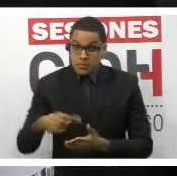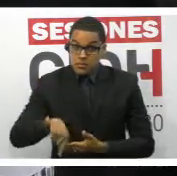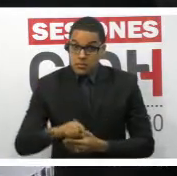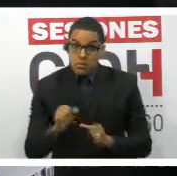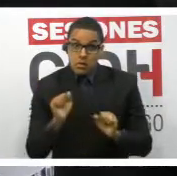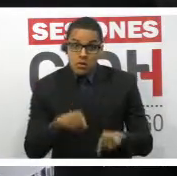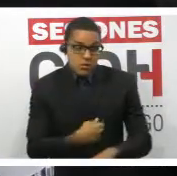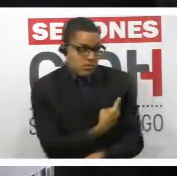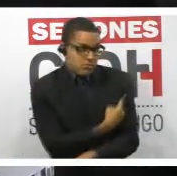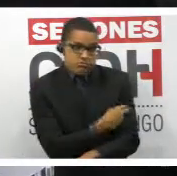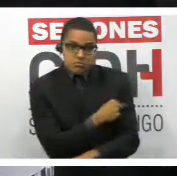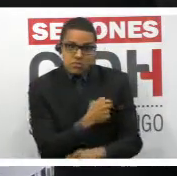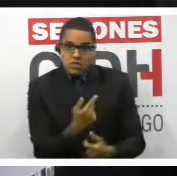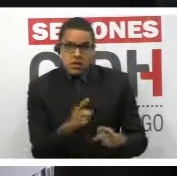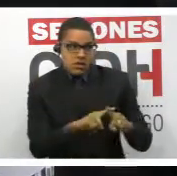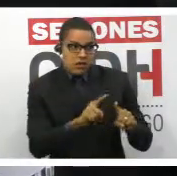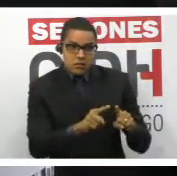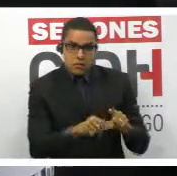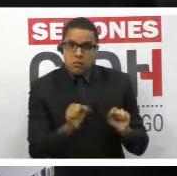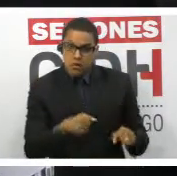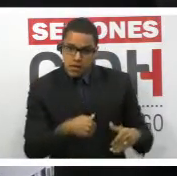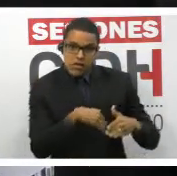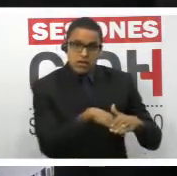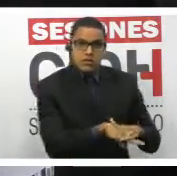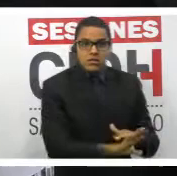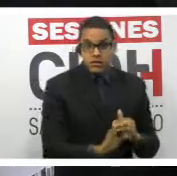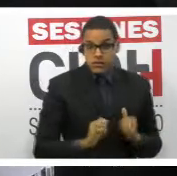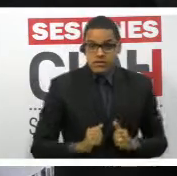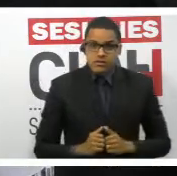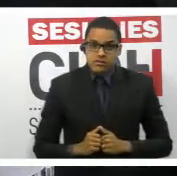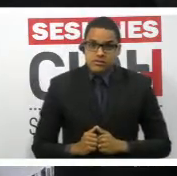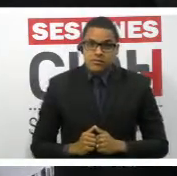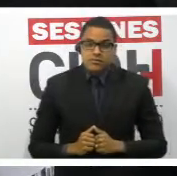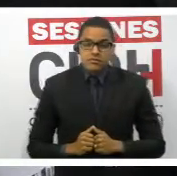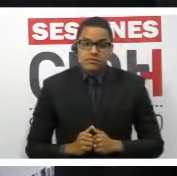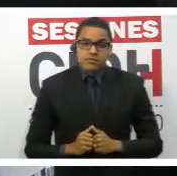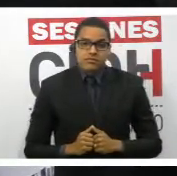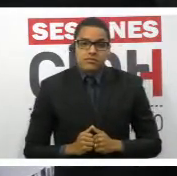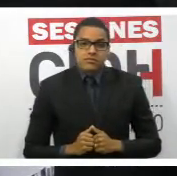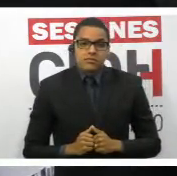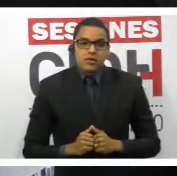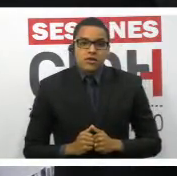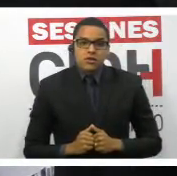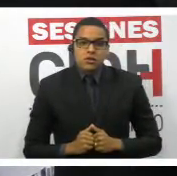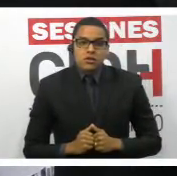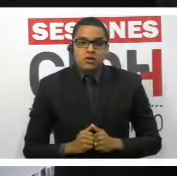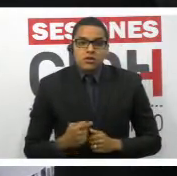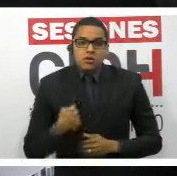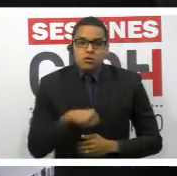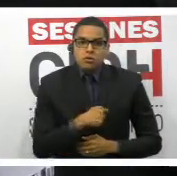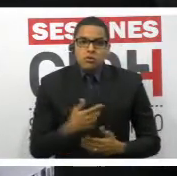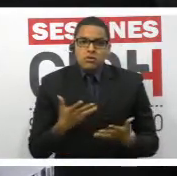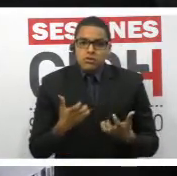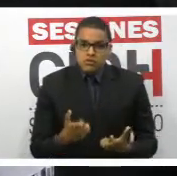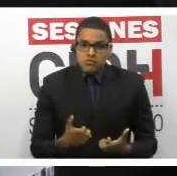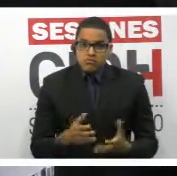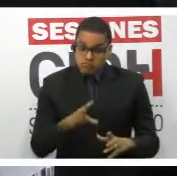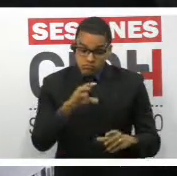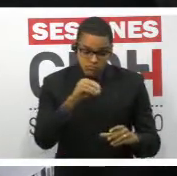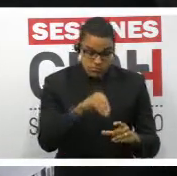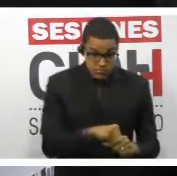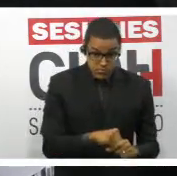que esta unidad haya sido creada lo que buscamos es que en este plan estratégico se incluye una perspectiva de género que muchas veces